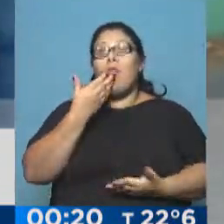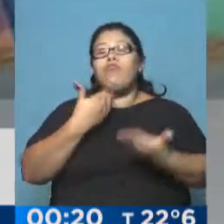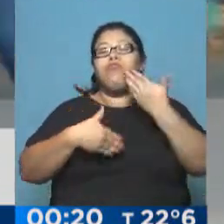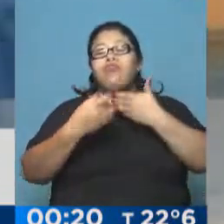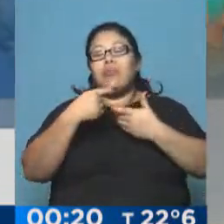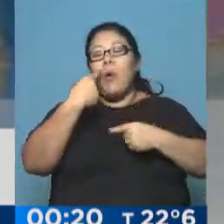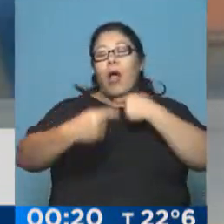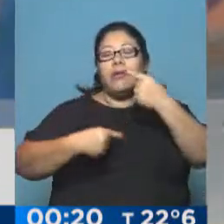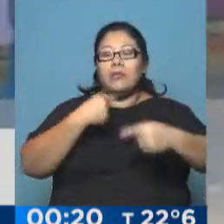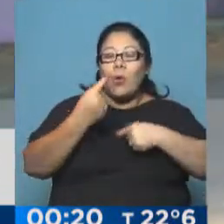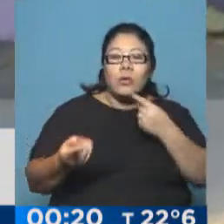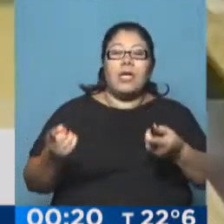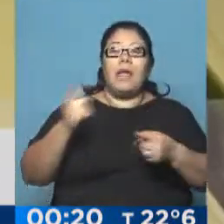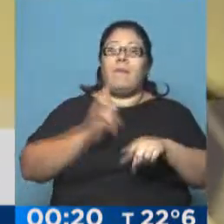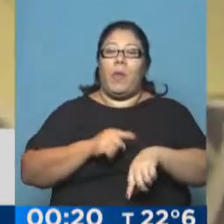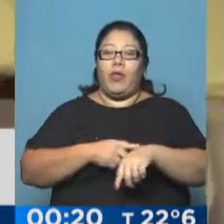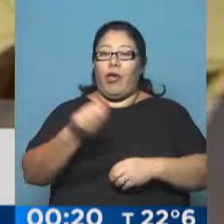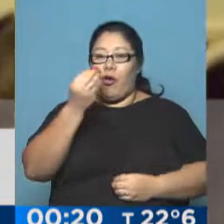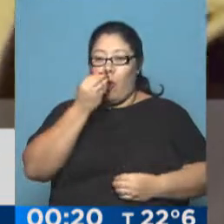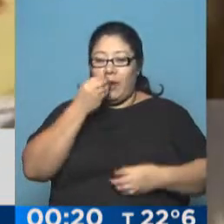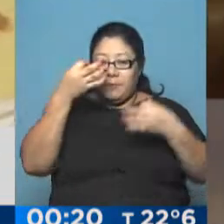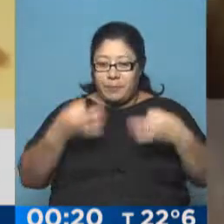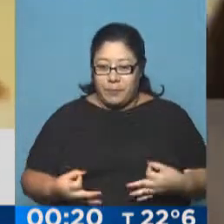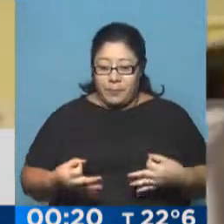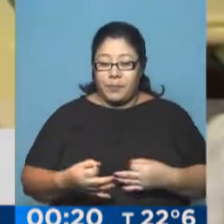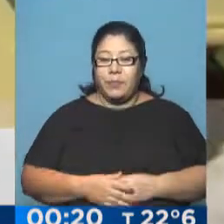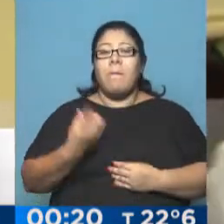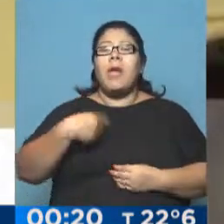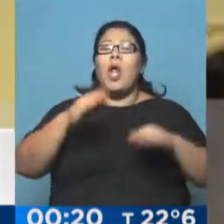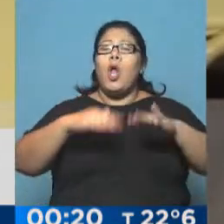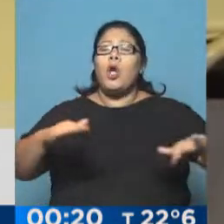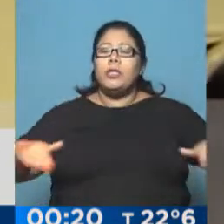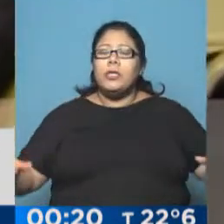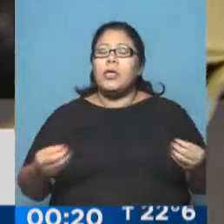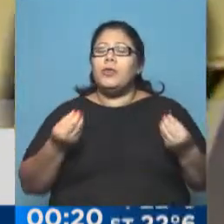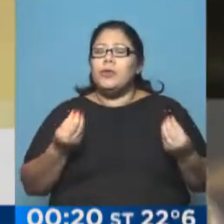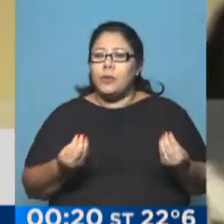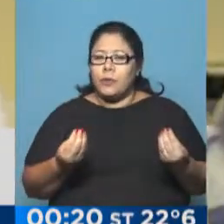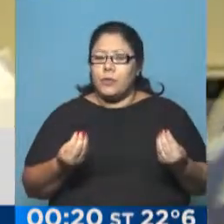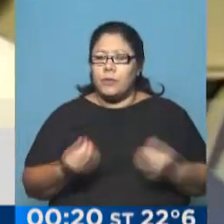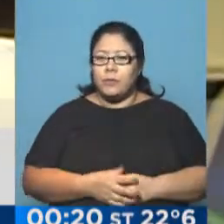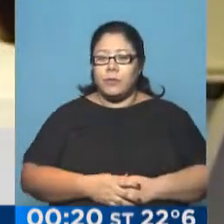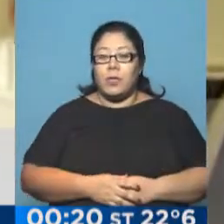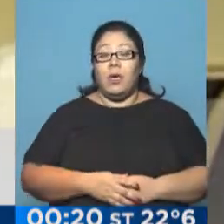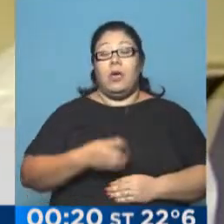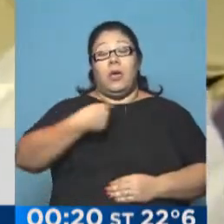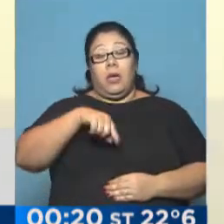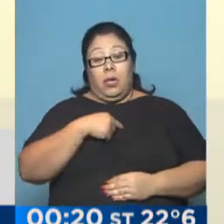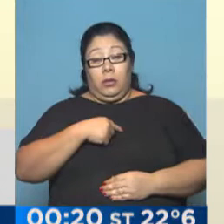escuchadas a la hora de alimentarnos. Pero ¿cómo repercute esto en los chicos? Hicimos un trabajo